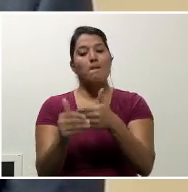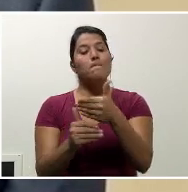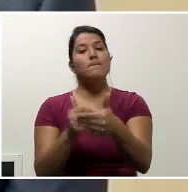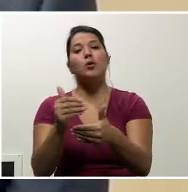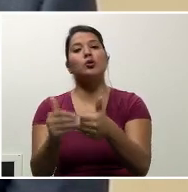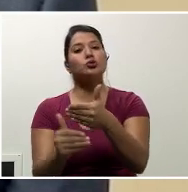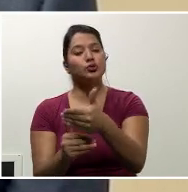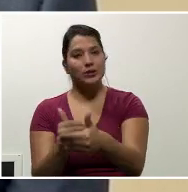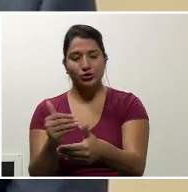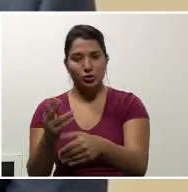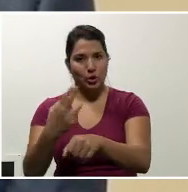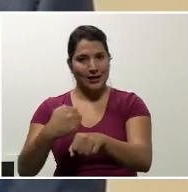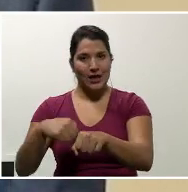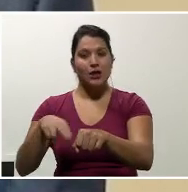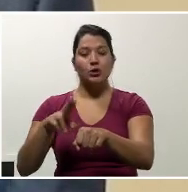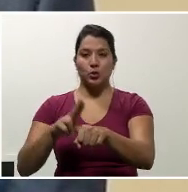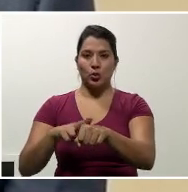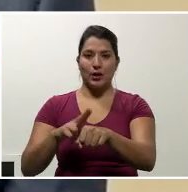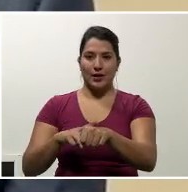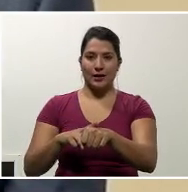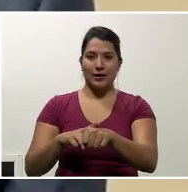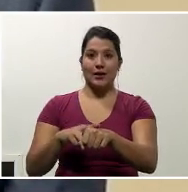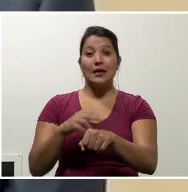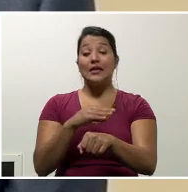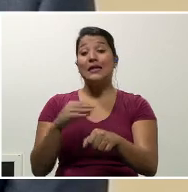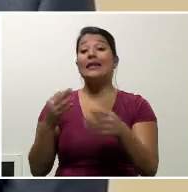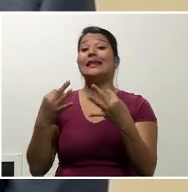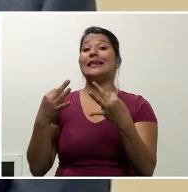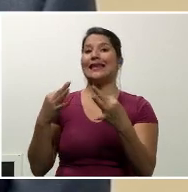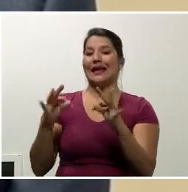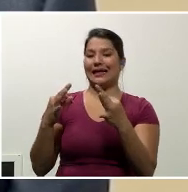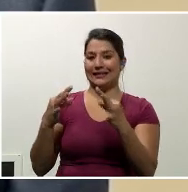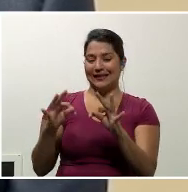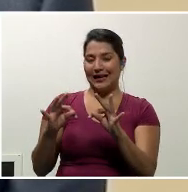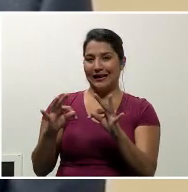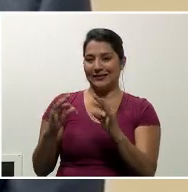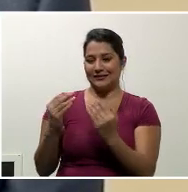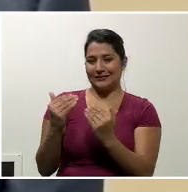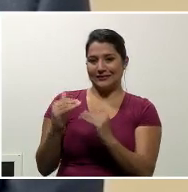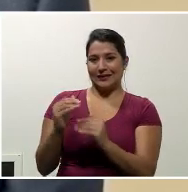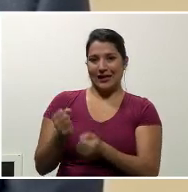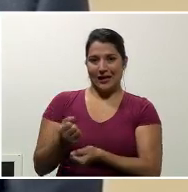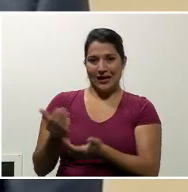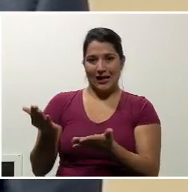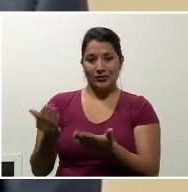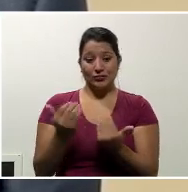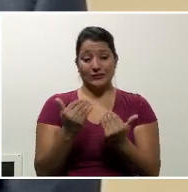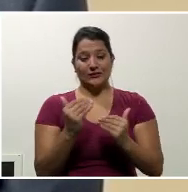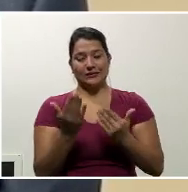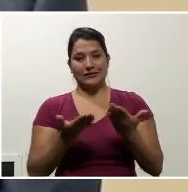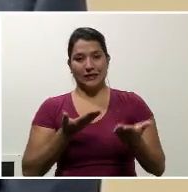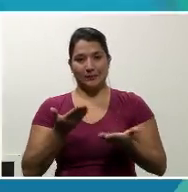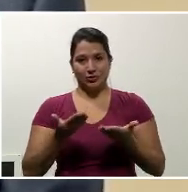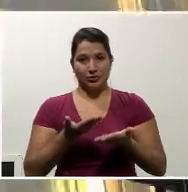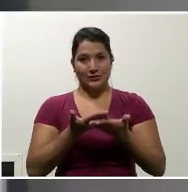sentido de reducir aún más el crecimiento económico y de restringir los servicios del Estado.